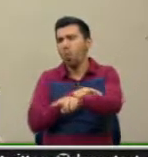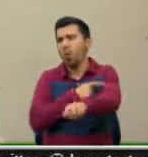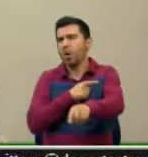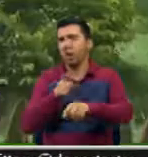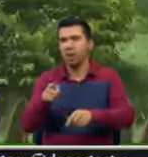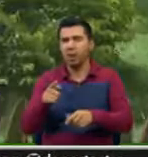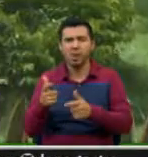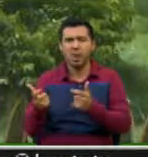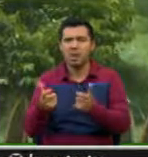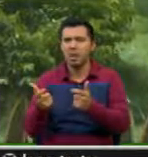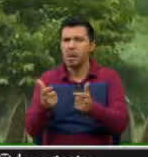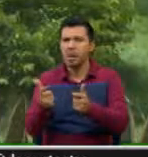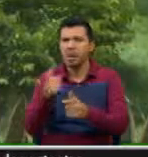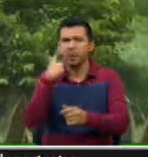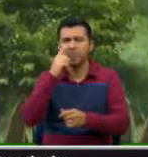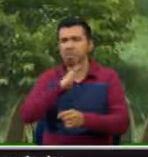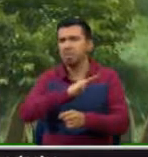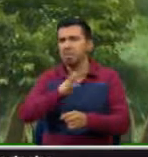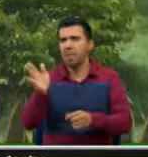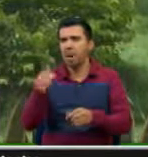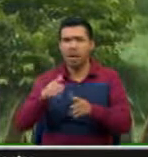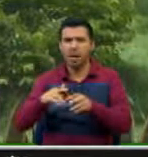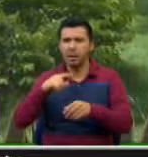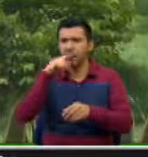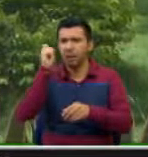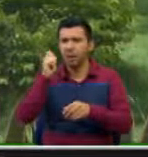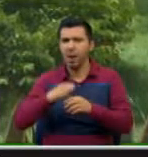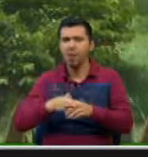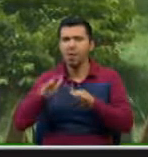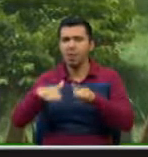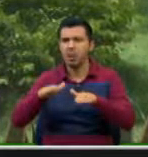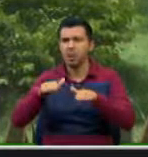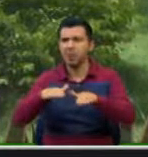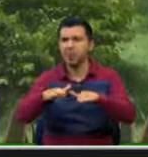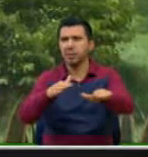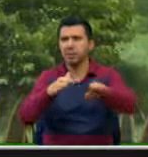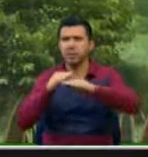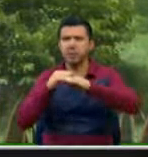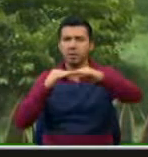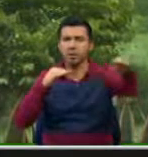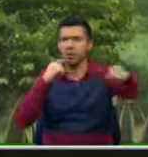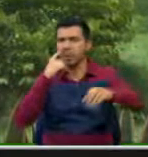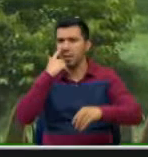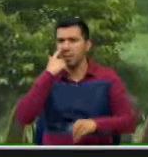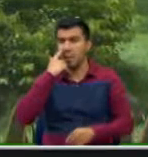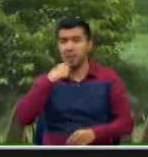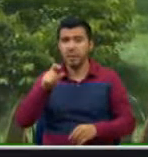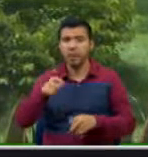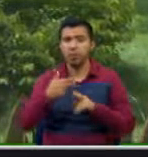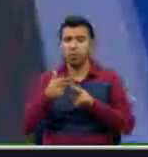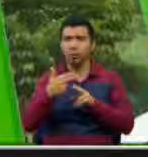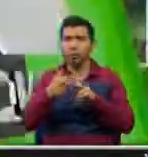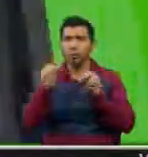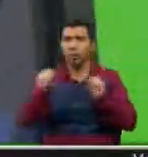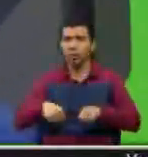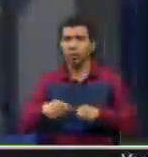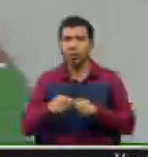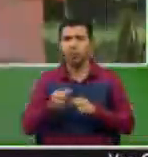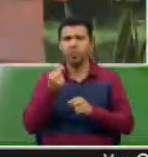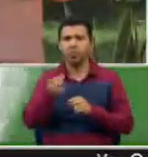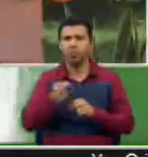están en mal estado. Mañana continuará en comisión del plan la discusión del documento a pocas horas antes de su aprobación, que se realizará el próximo sábado